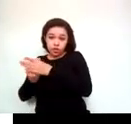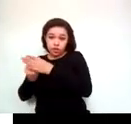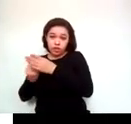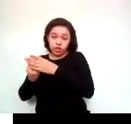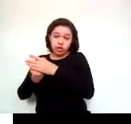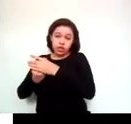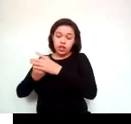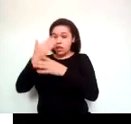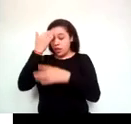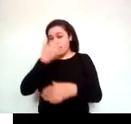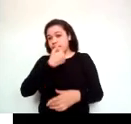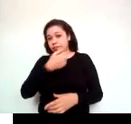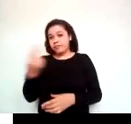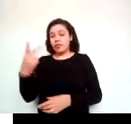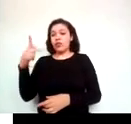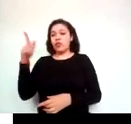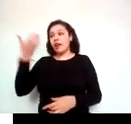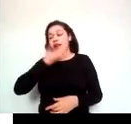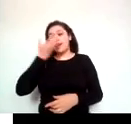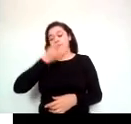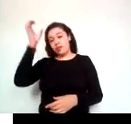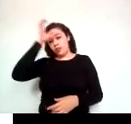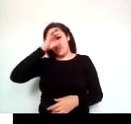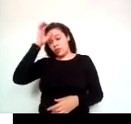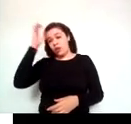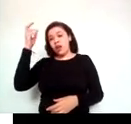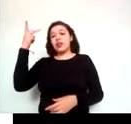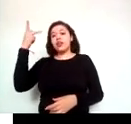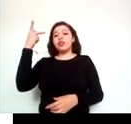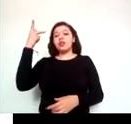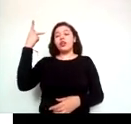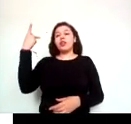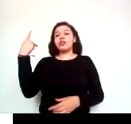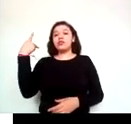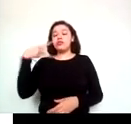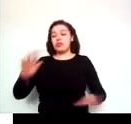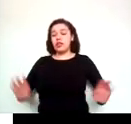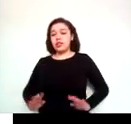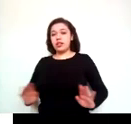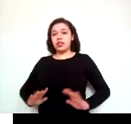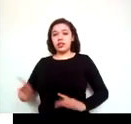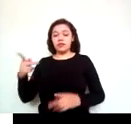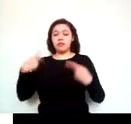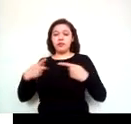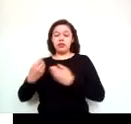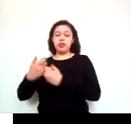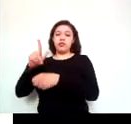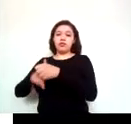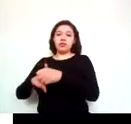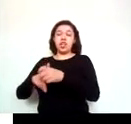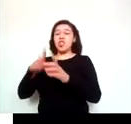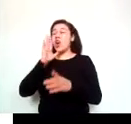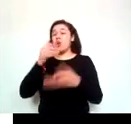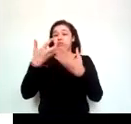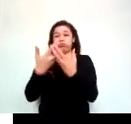expectativas, sus costumbres y su cultura y sus condiciones personales fuera del trabajo. No podemos separar a la persona. Todo lo